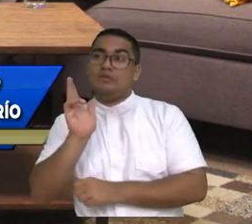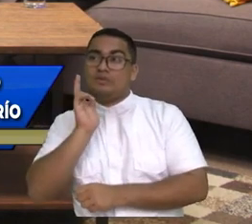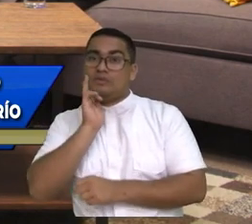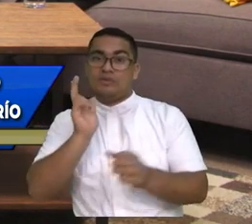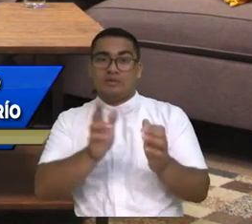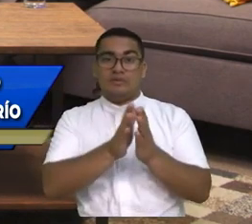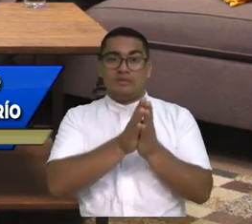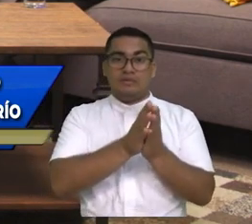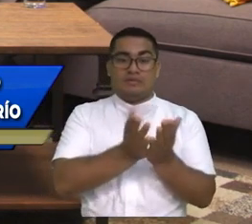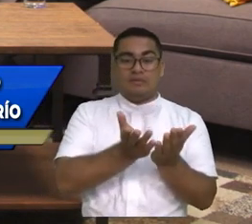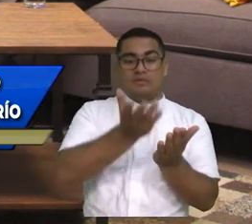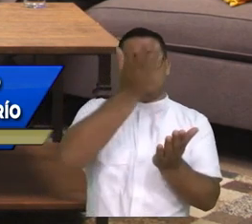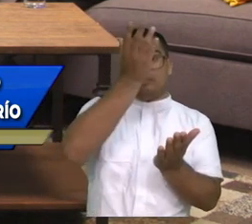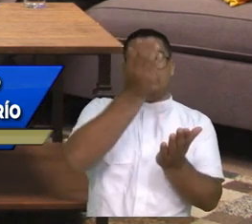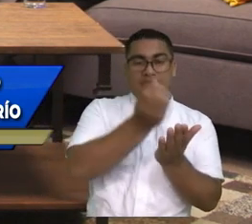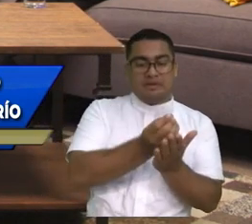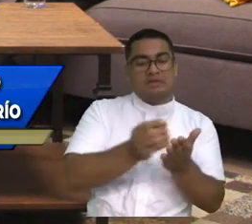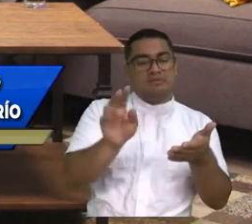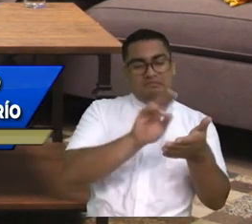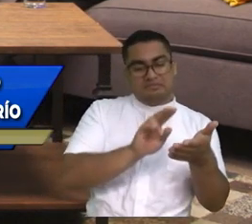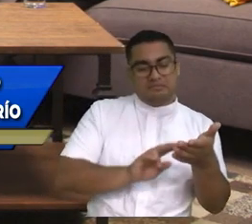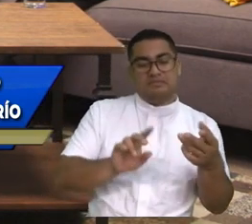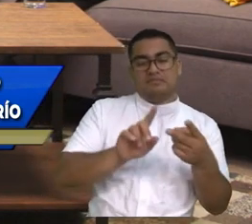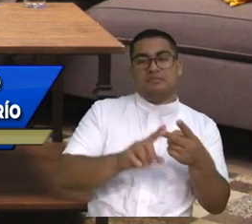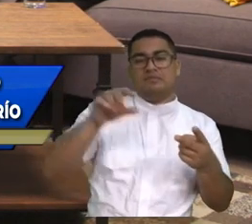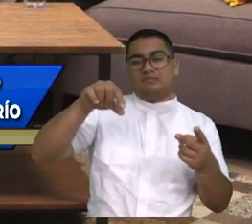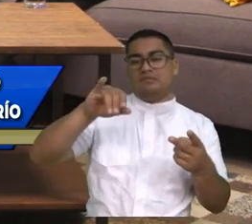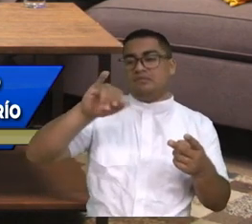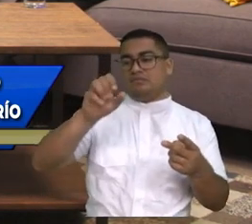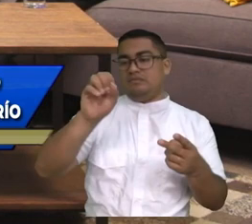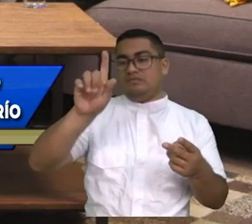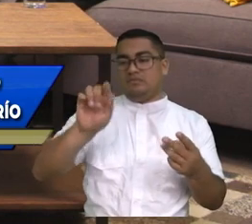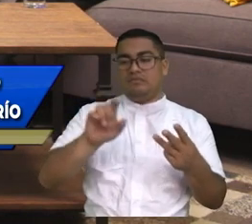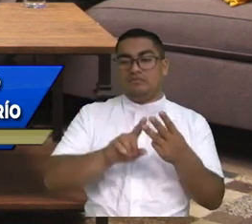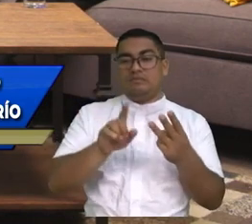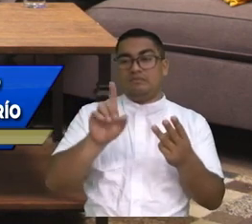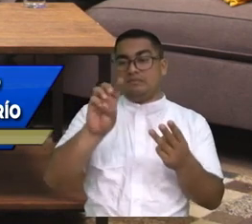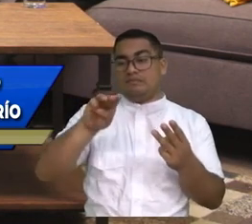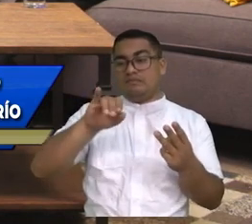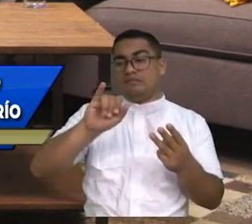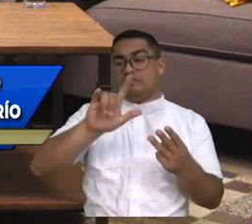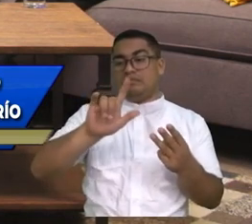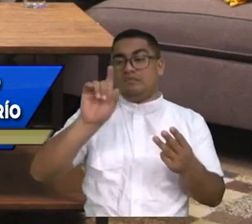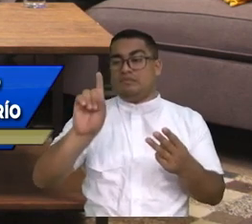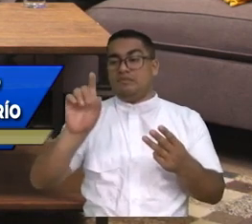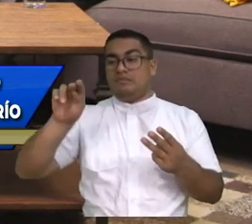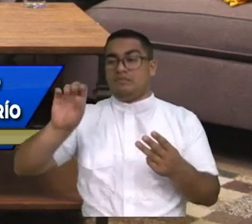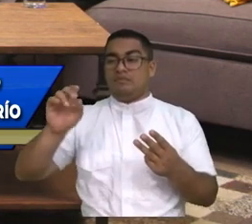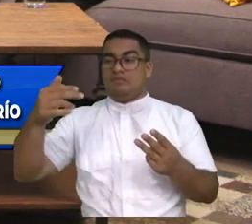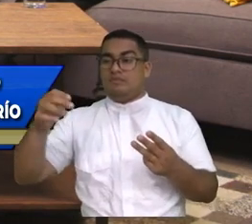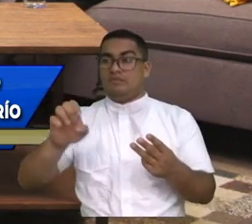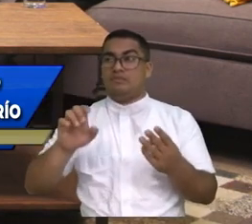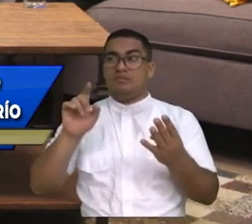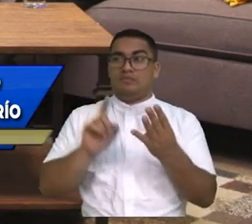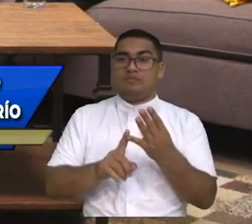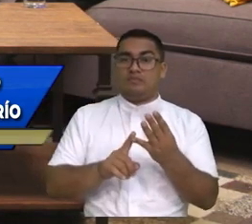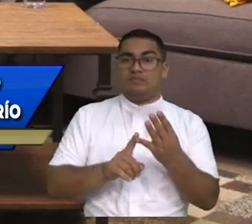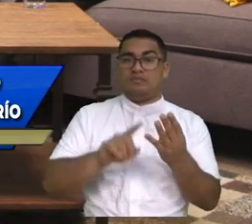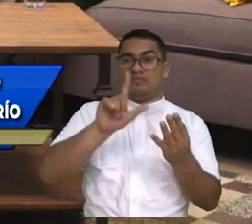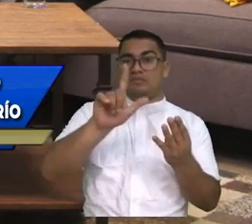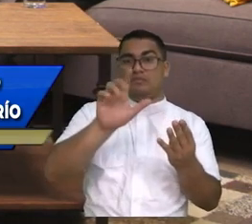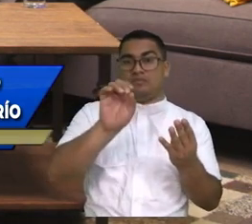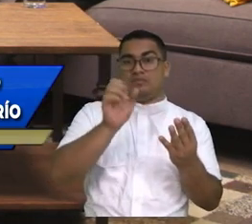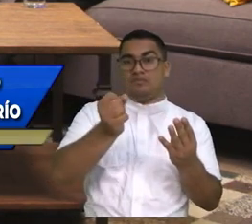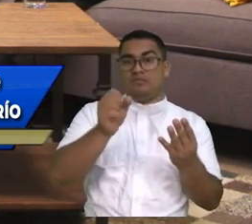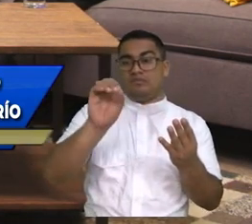Biblia, El Quijote, Las Horas de Moratín, Las Mil y Una Noches, y lee un tomo que se llaman Los Oficios